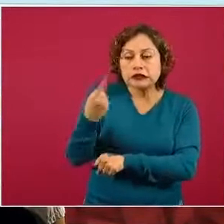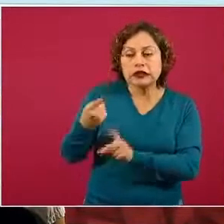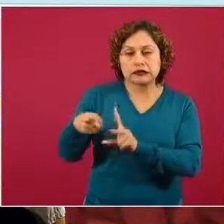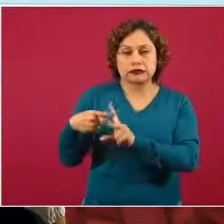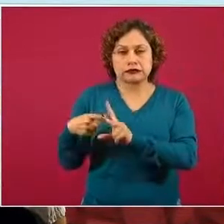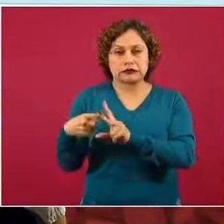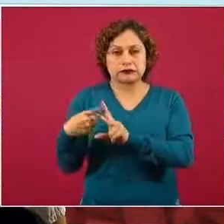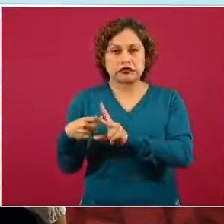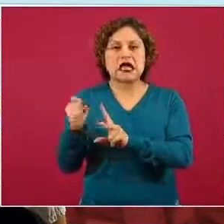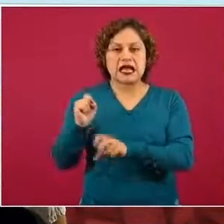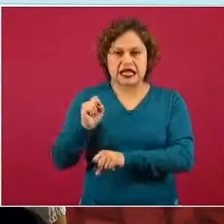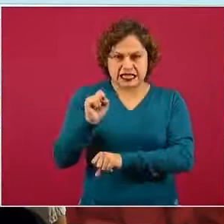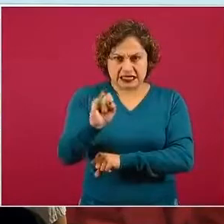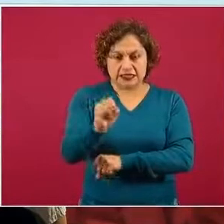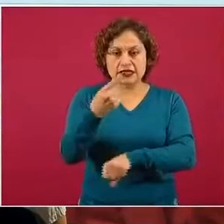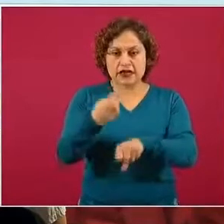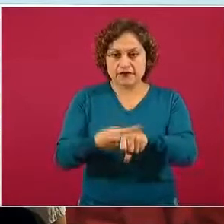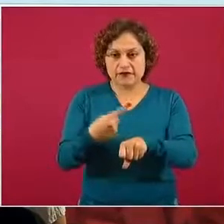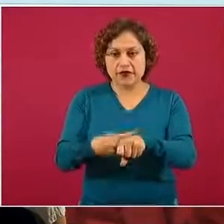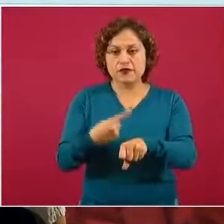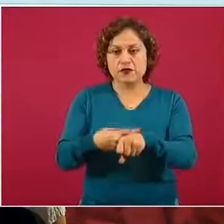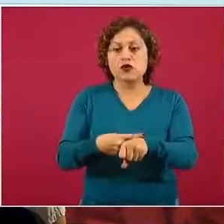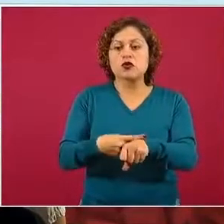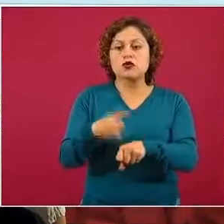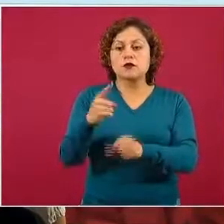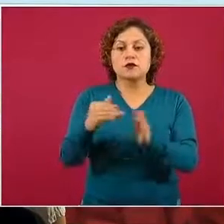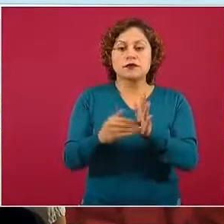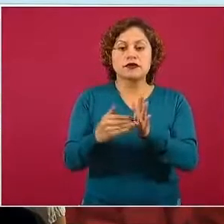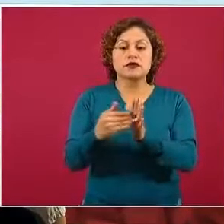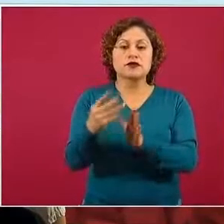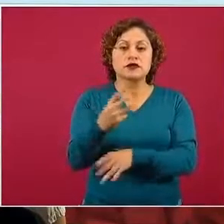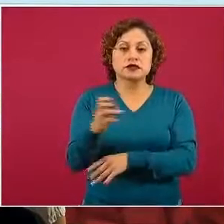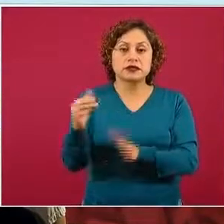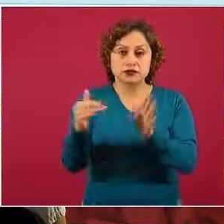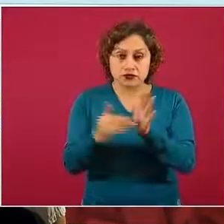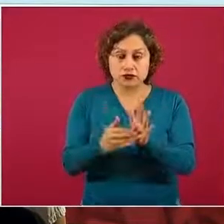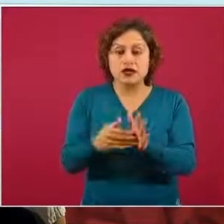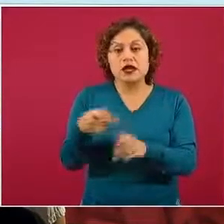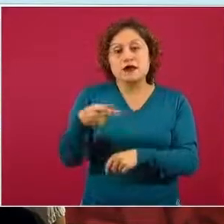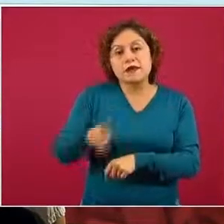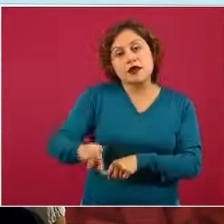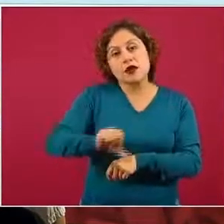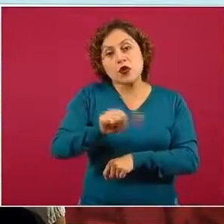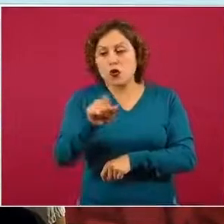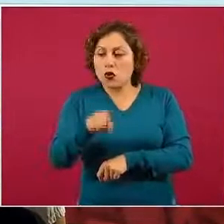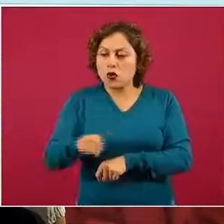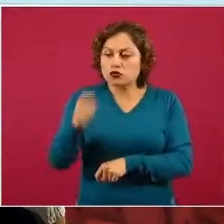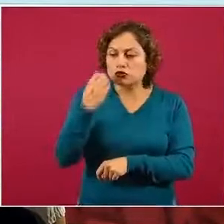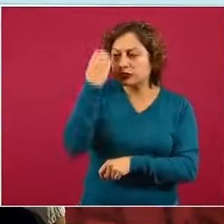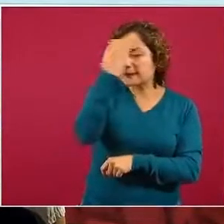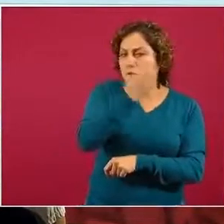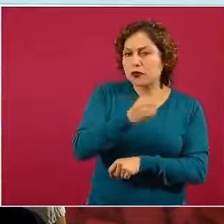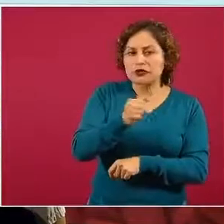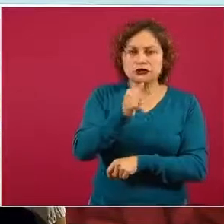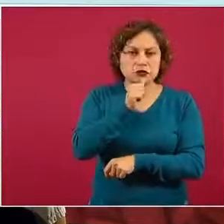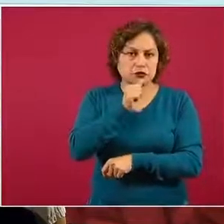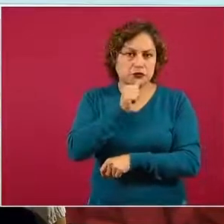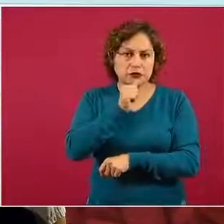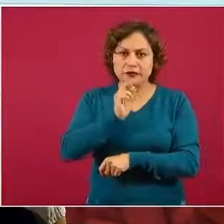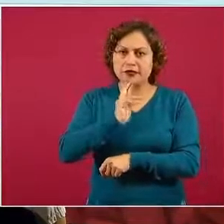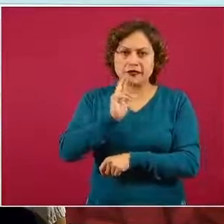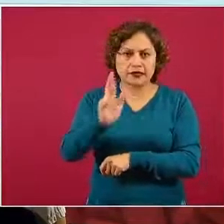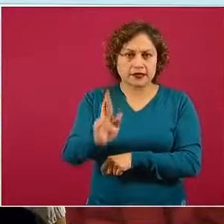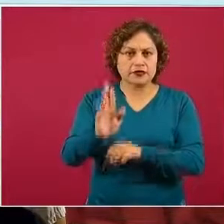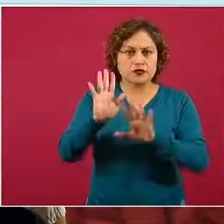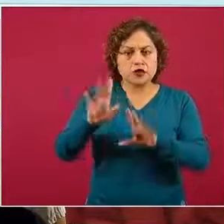confirmados, ese poco más de 1.300.000, y le sumamos todos aquellos que tienen o pendiente un resultado, pendiente su clasificación, en base